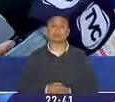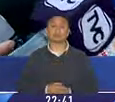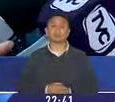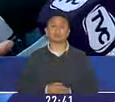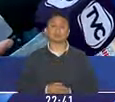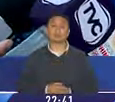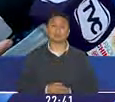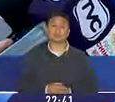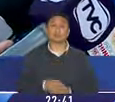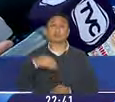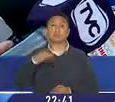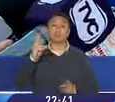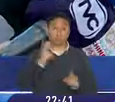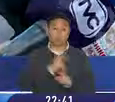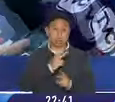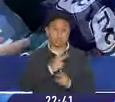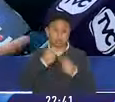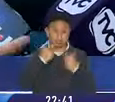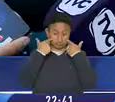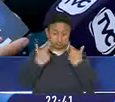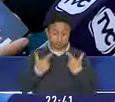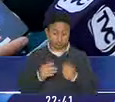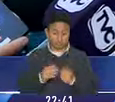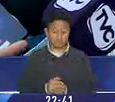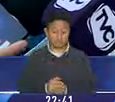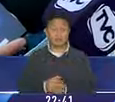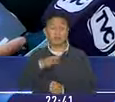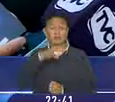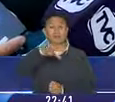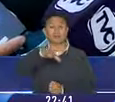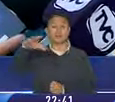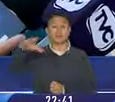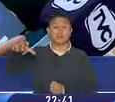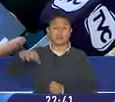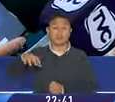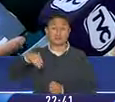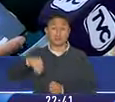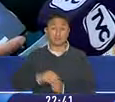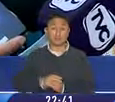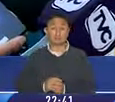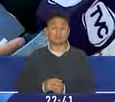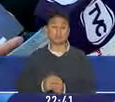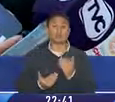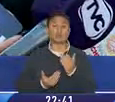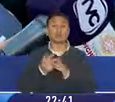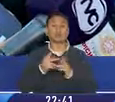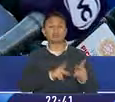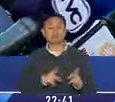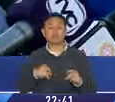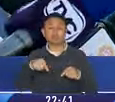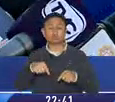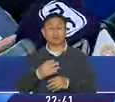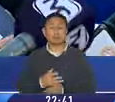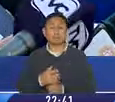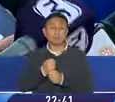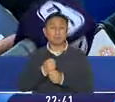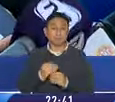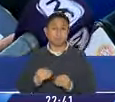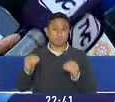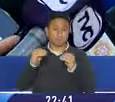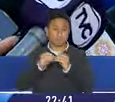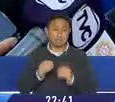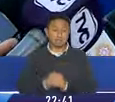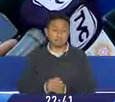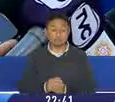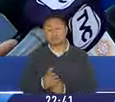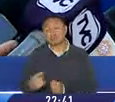de más alto riesgo. Que en estas provincias tenemos medidas de contingencia, se garantiza mayor seguridad que de pronto